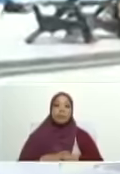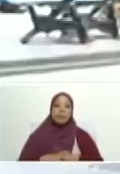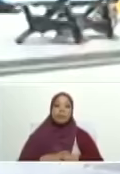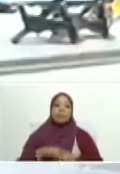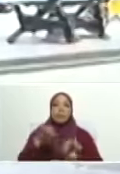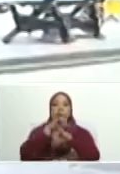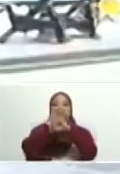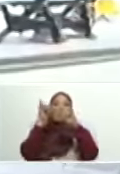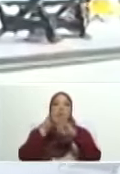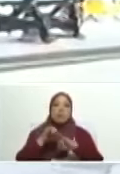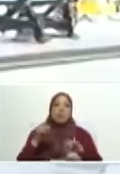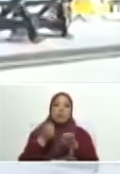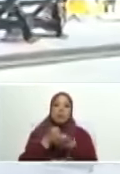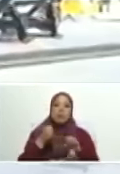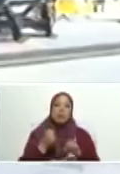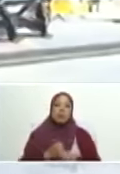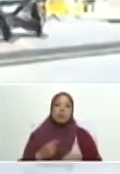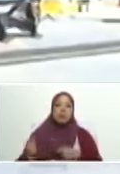Felicidades, Adoquín La Guaira.